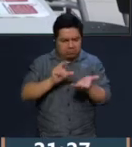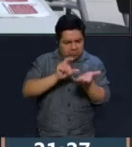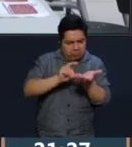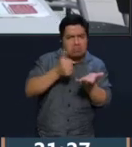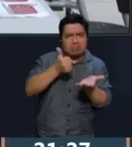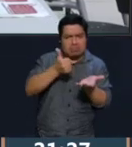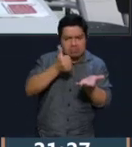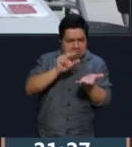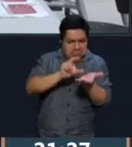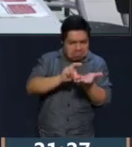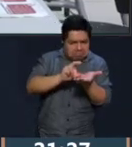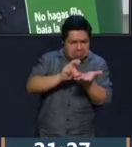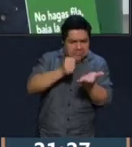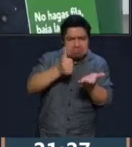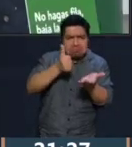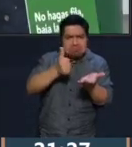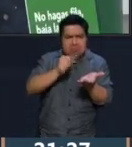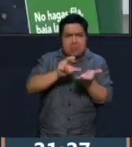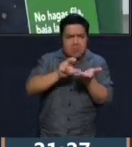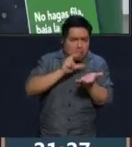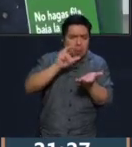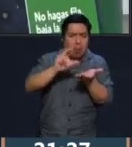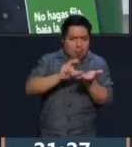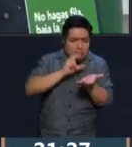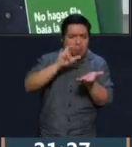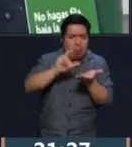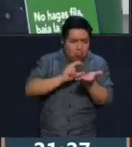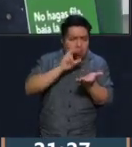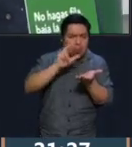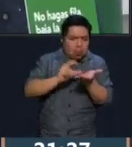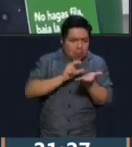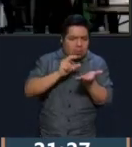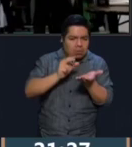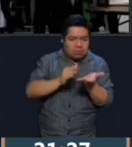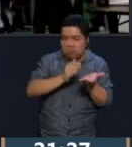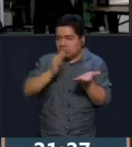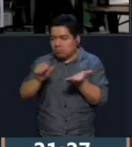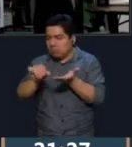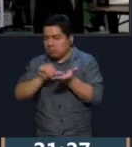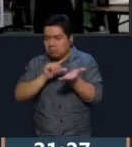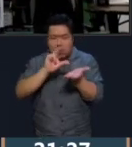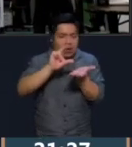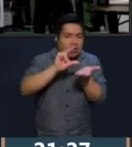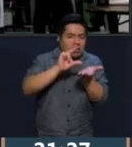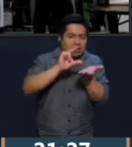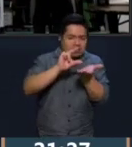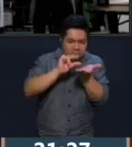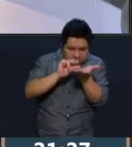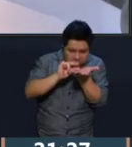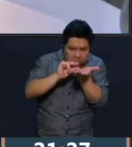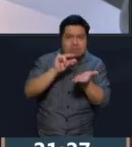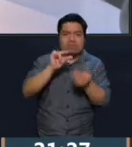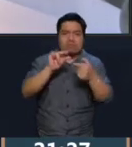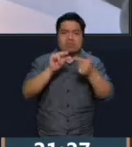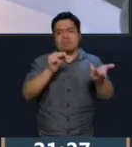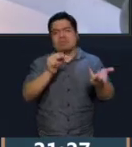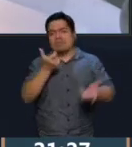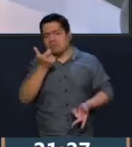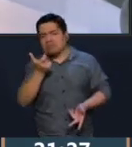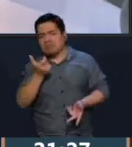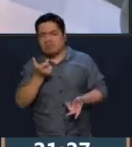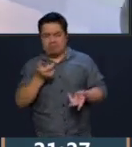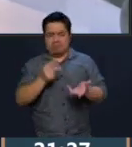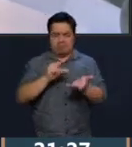ganando esta cantidad que está acá arriba y para el siguiente mes voy a recibir el 40% de lo que estaba